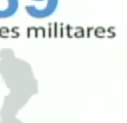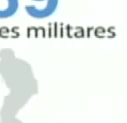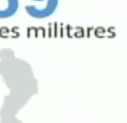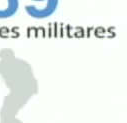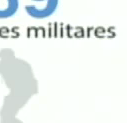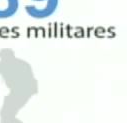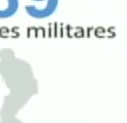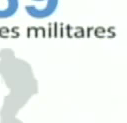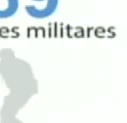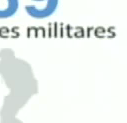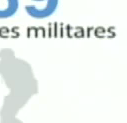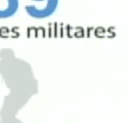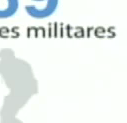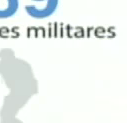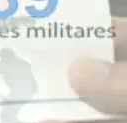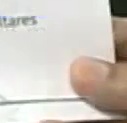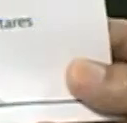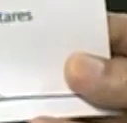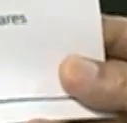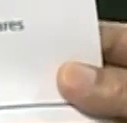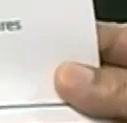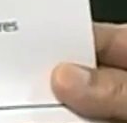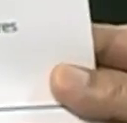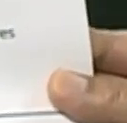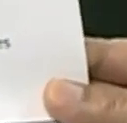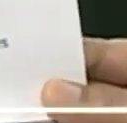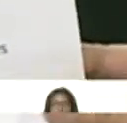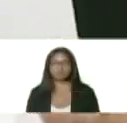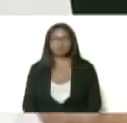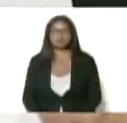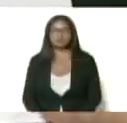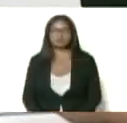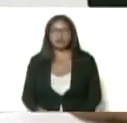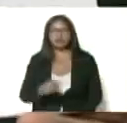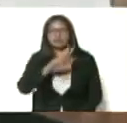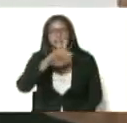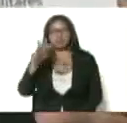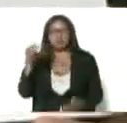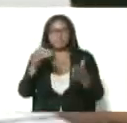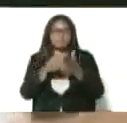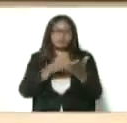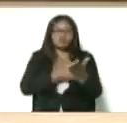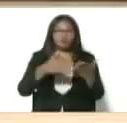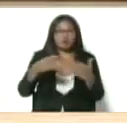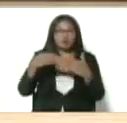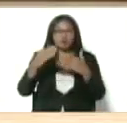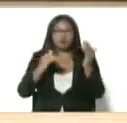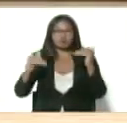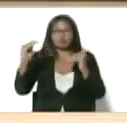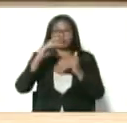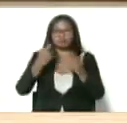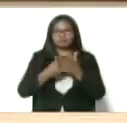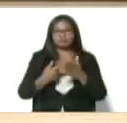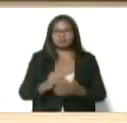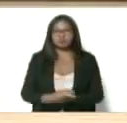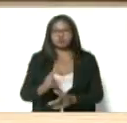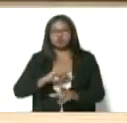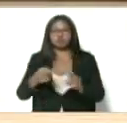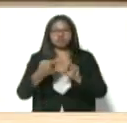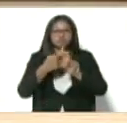esto es un monto superior a los 35 mil millones de dólares si sumamos